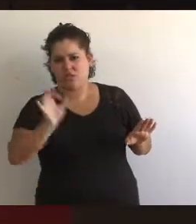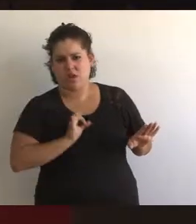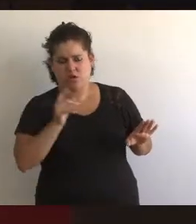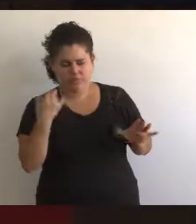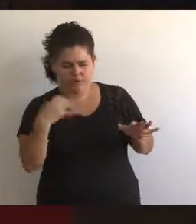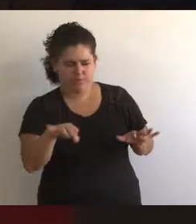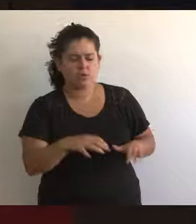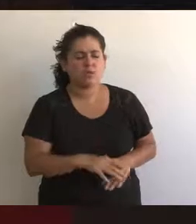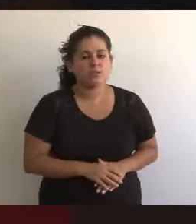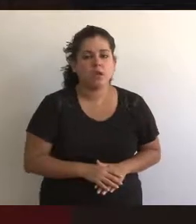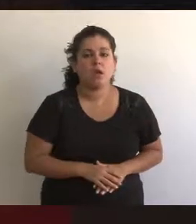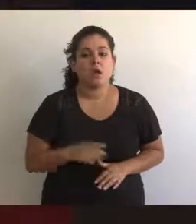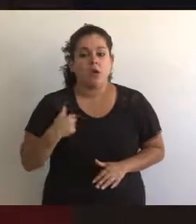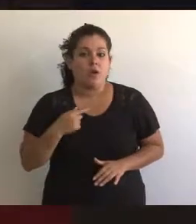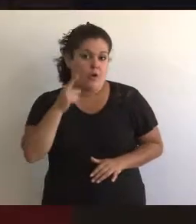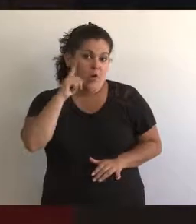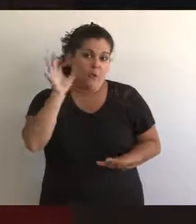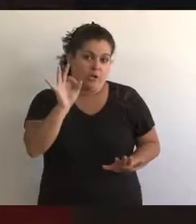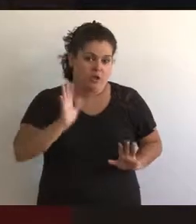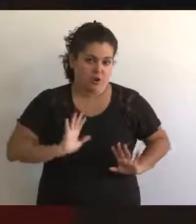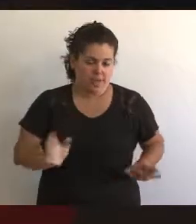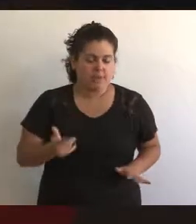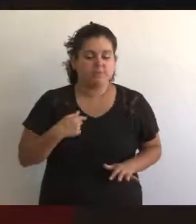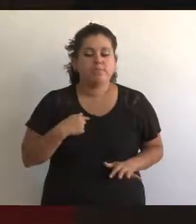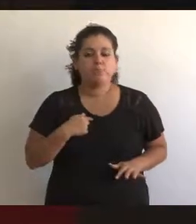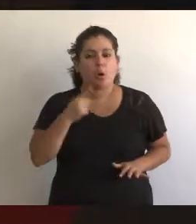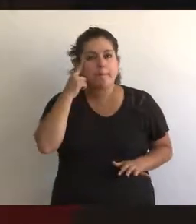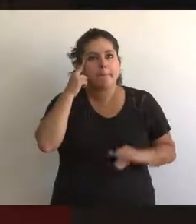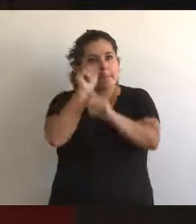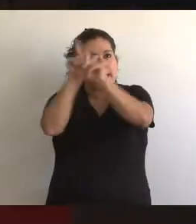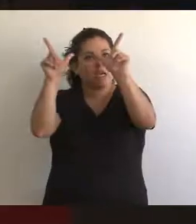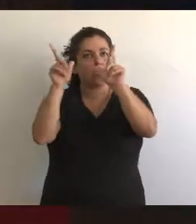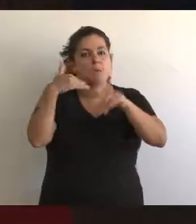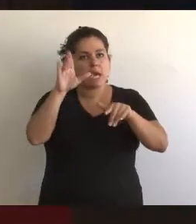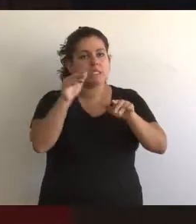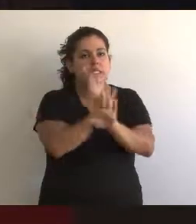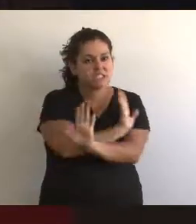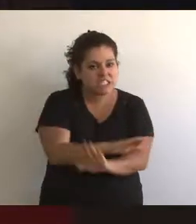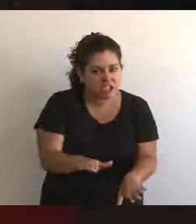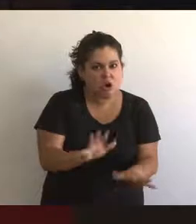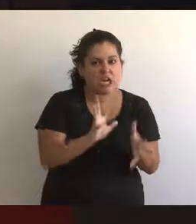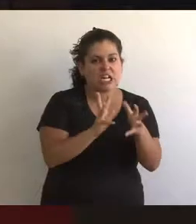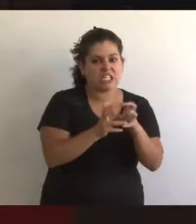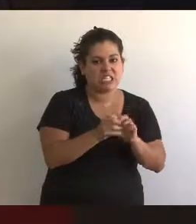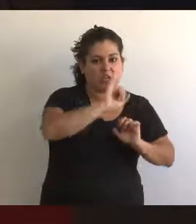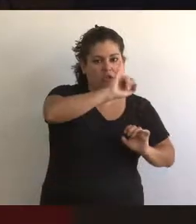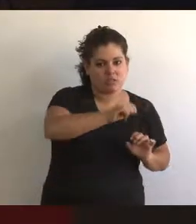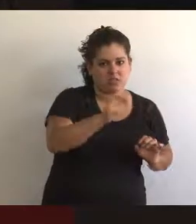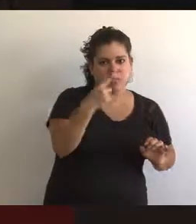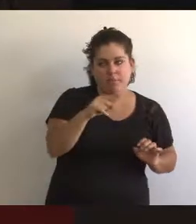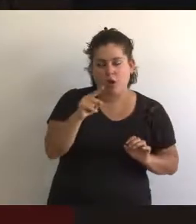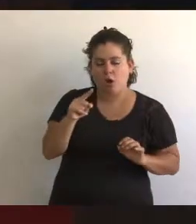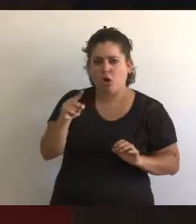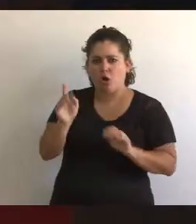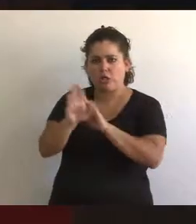Bien. Yo me imagino, y esto es una consideración nada más, me lo imagino más a los chiquitos reciclando